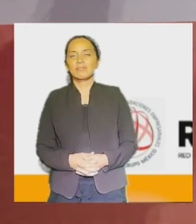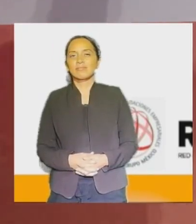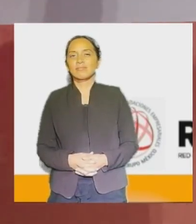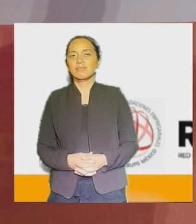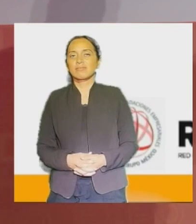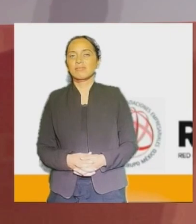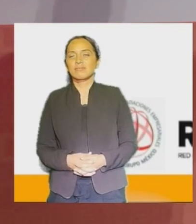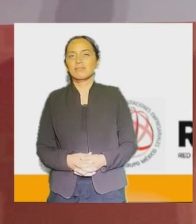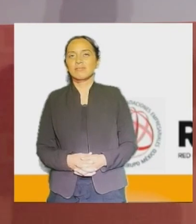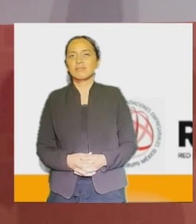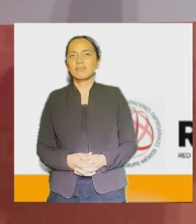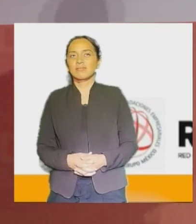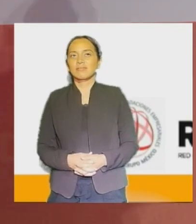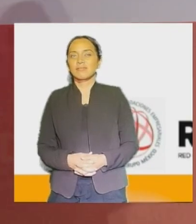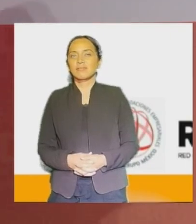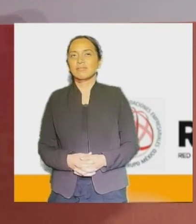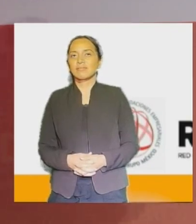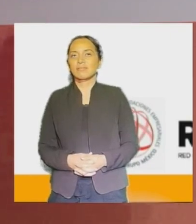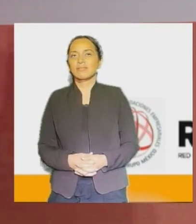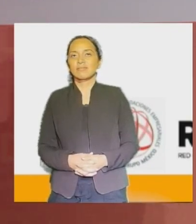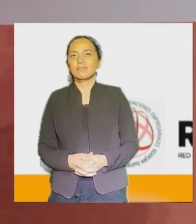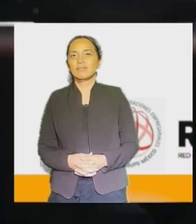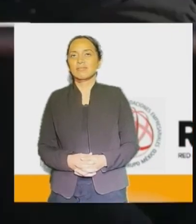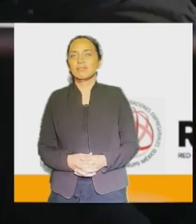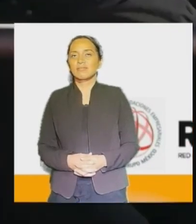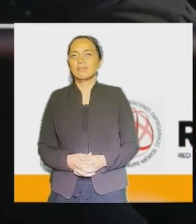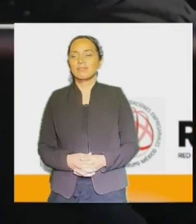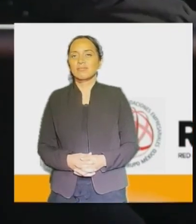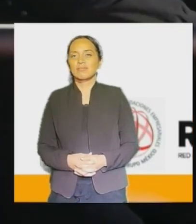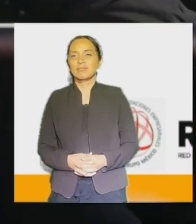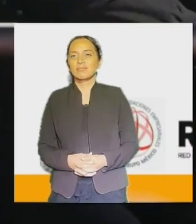Sí, vénganse, tomamos la foto en lo que deciden.